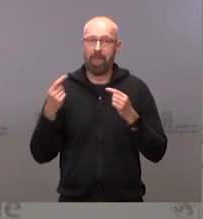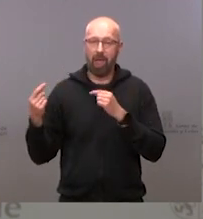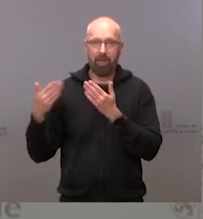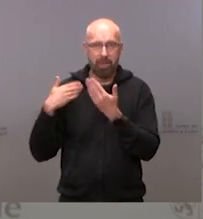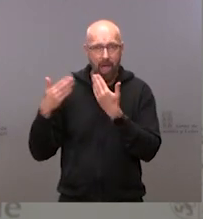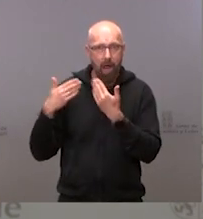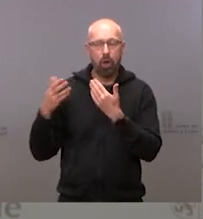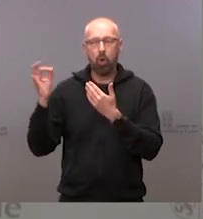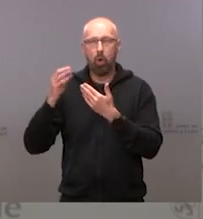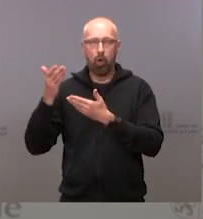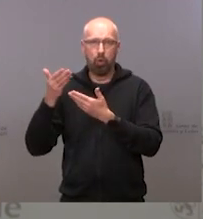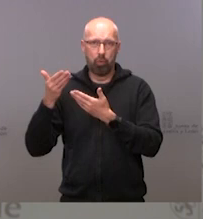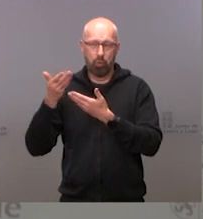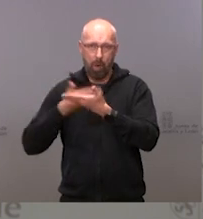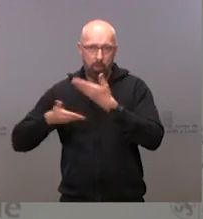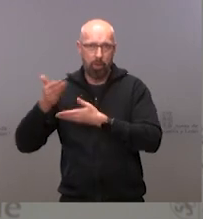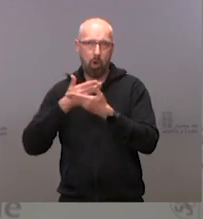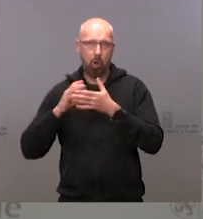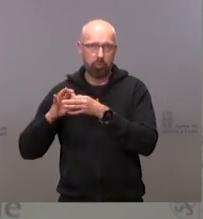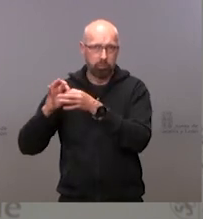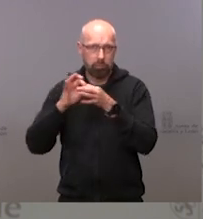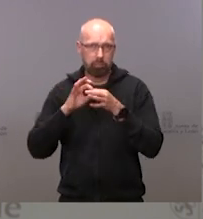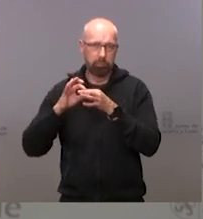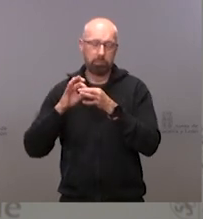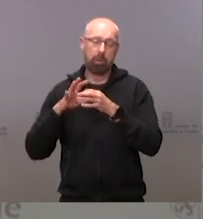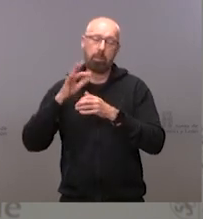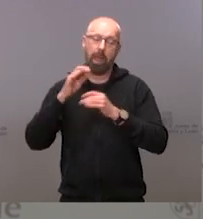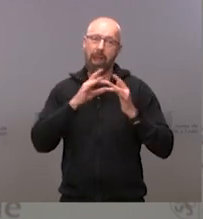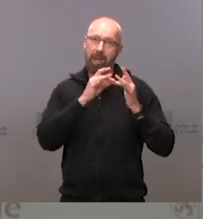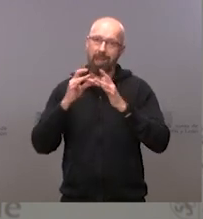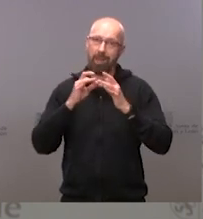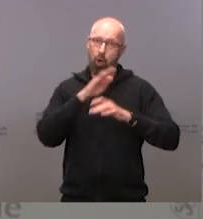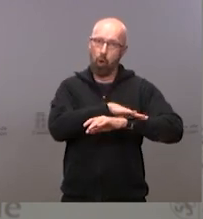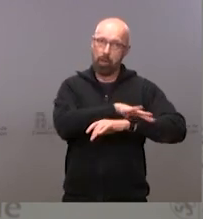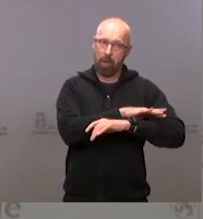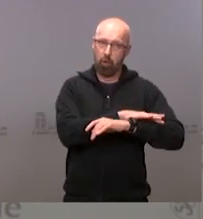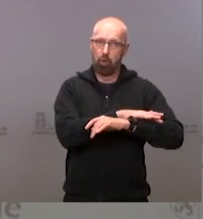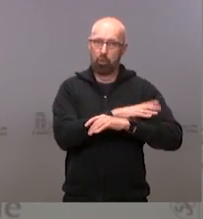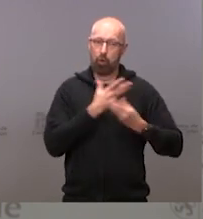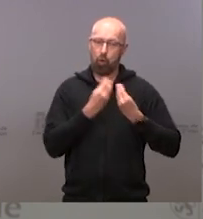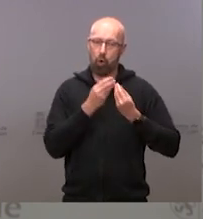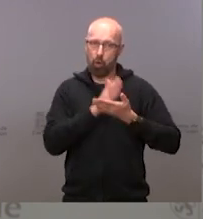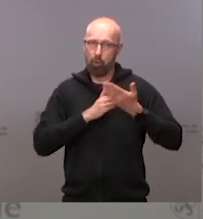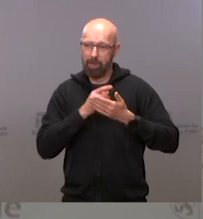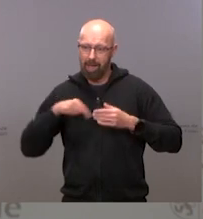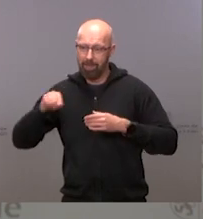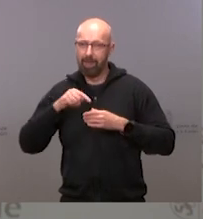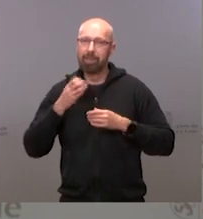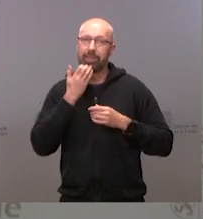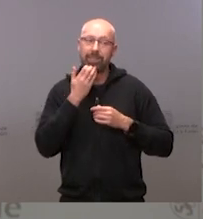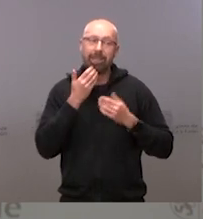colaboración y la coordinación y el liderazgo del gobierno de españa' con las comunidades autónomas hubiéramos dado una respuesta